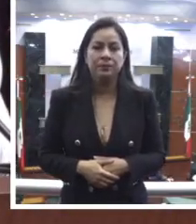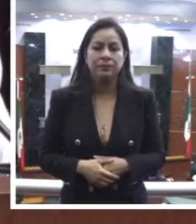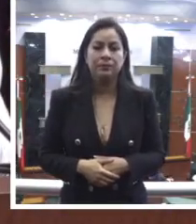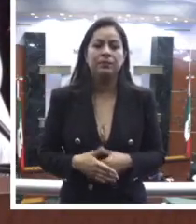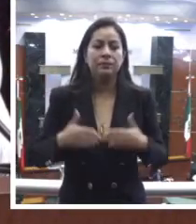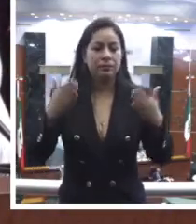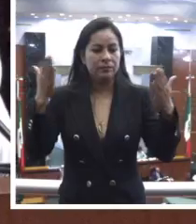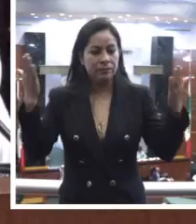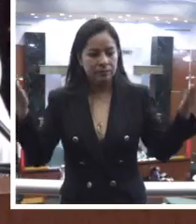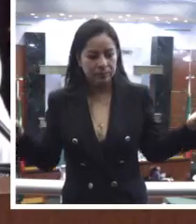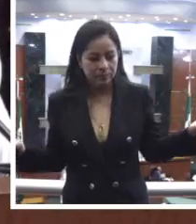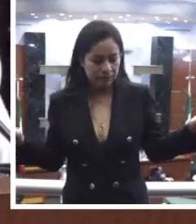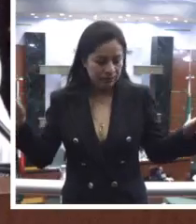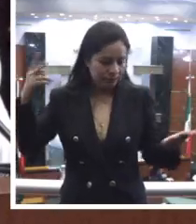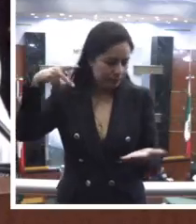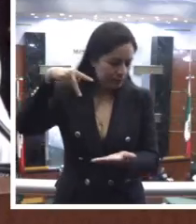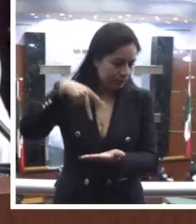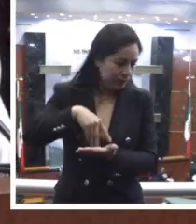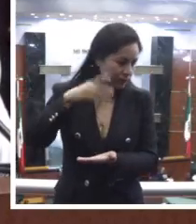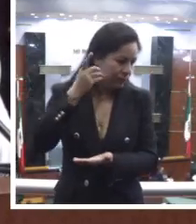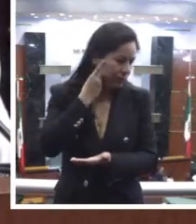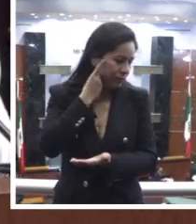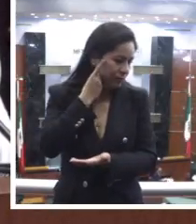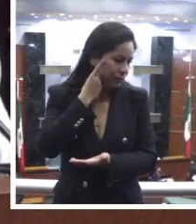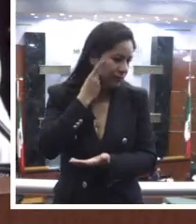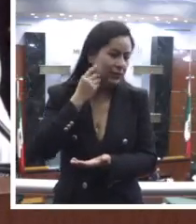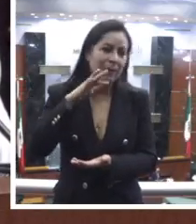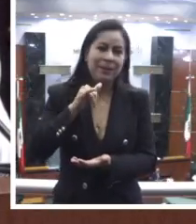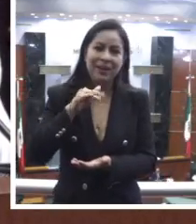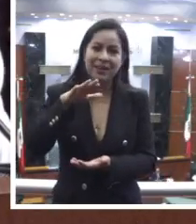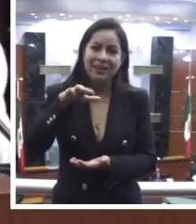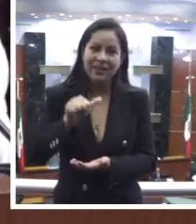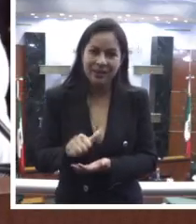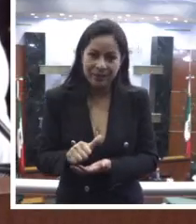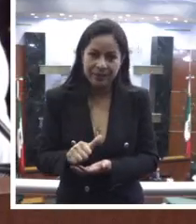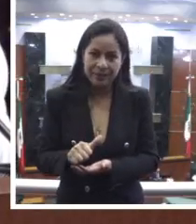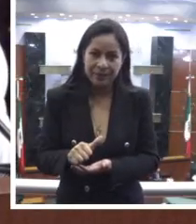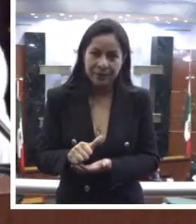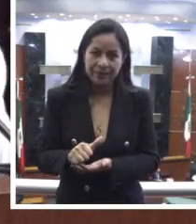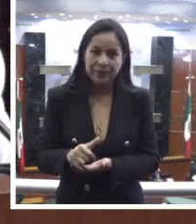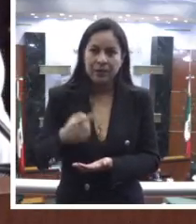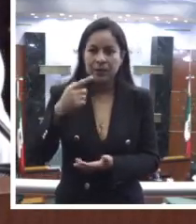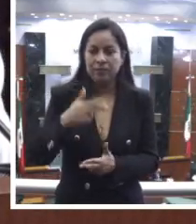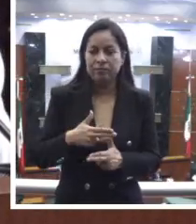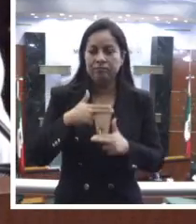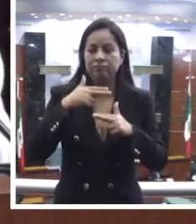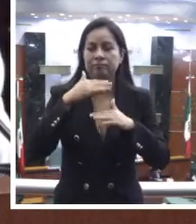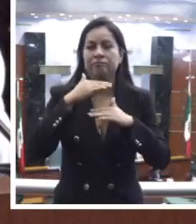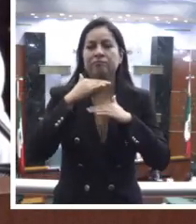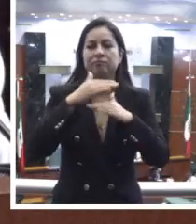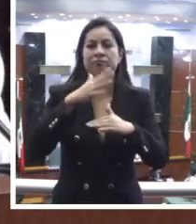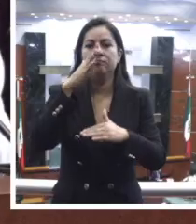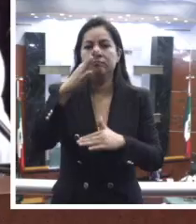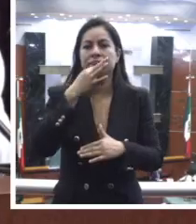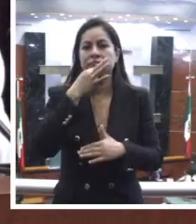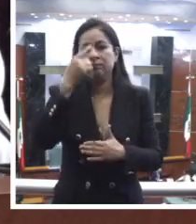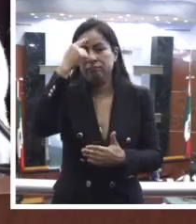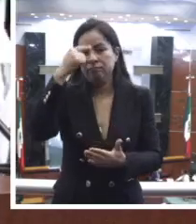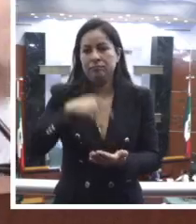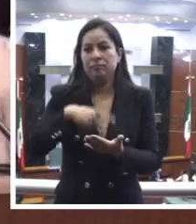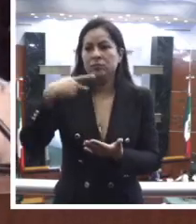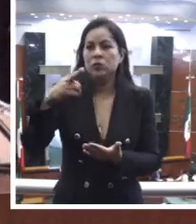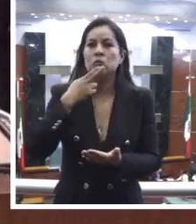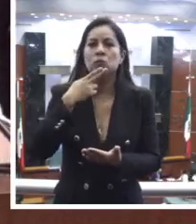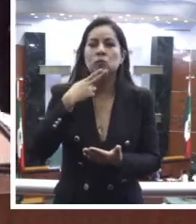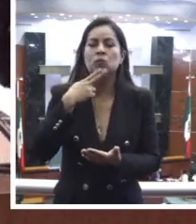Se concede el uso de la palabra a la diputada María Irene Montiel Servín por un tiempo hasta de 5 minutos para que haga uso de su